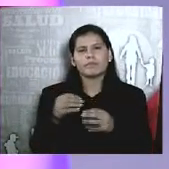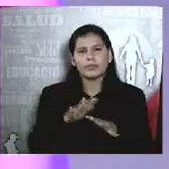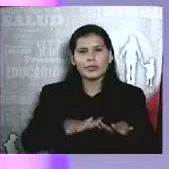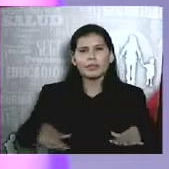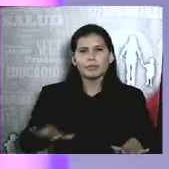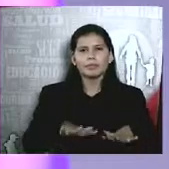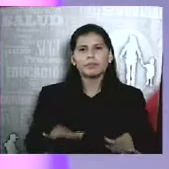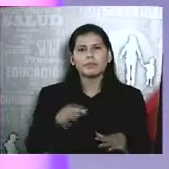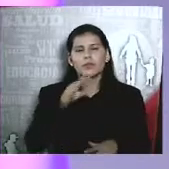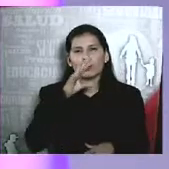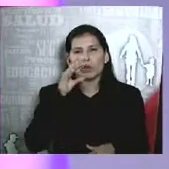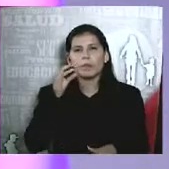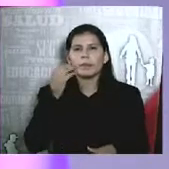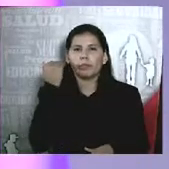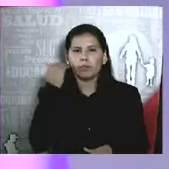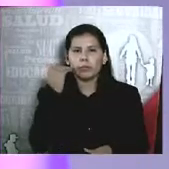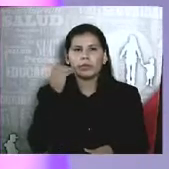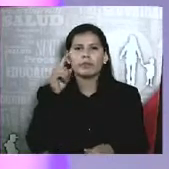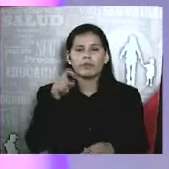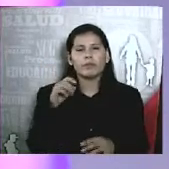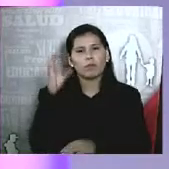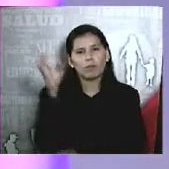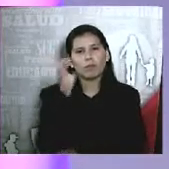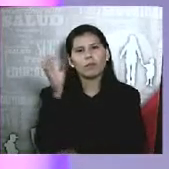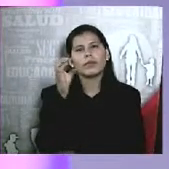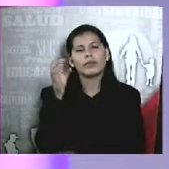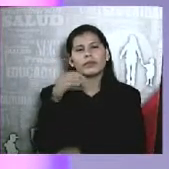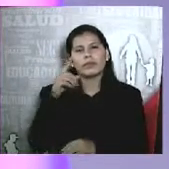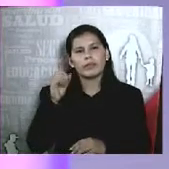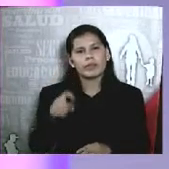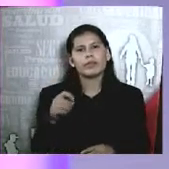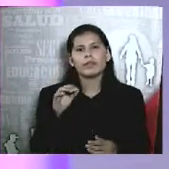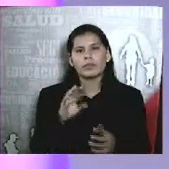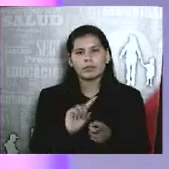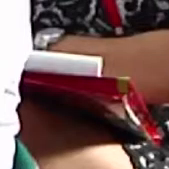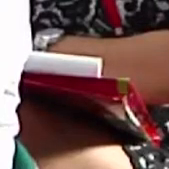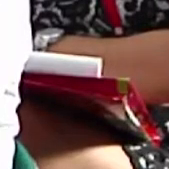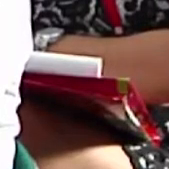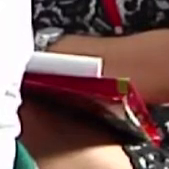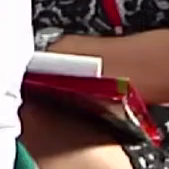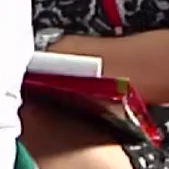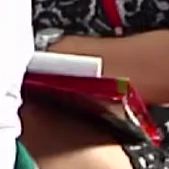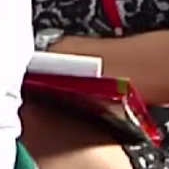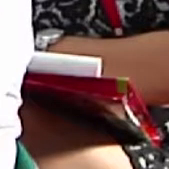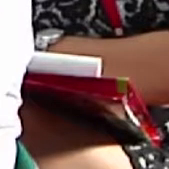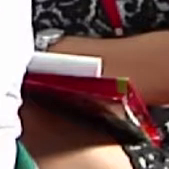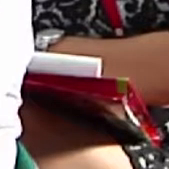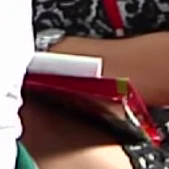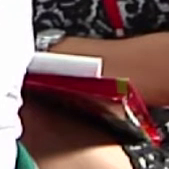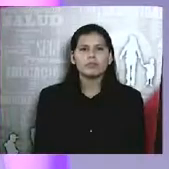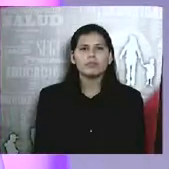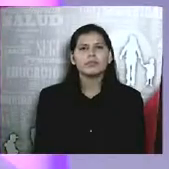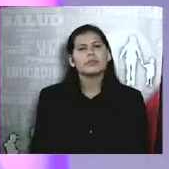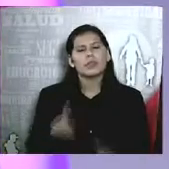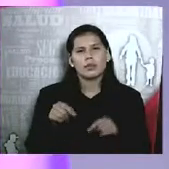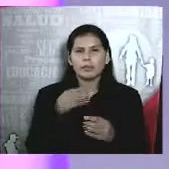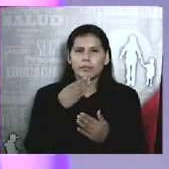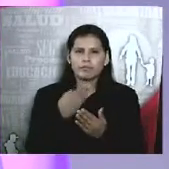donde esos hombres y mujeres colombianos y colombianas están transformando su vida. Quiero también